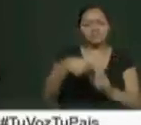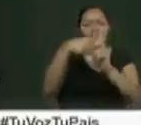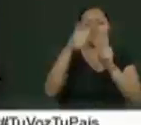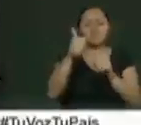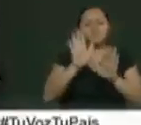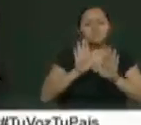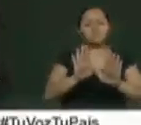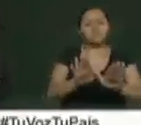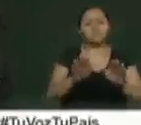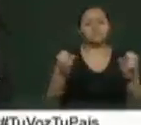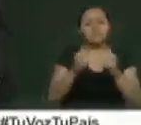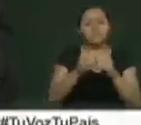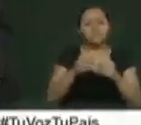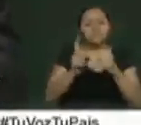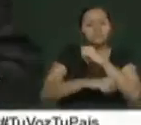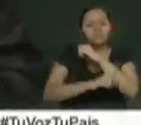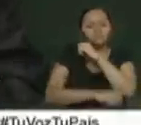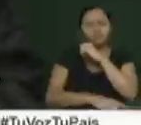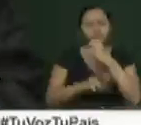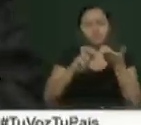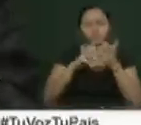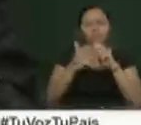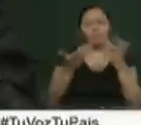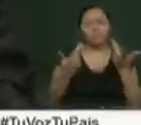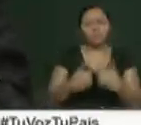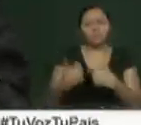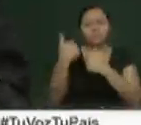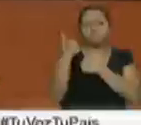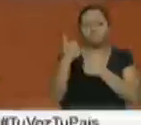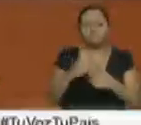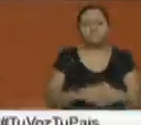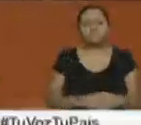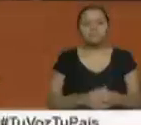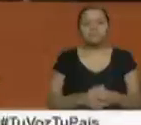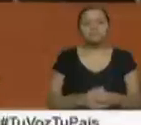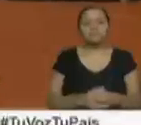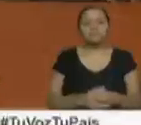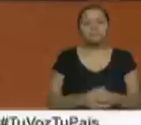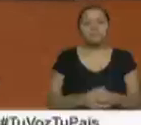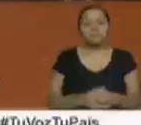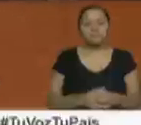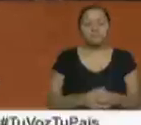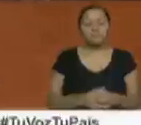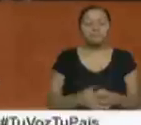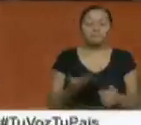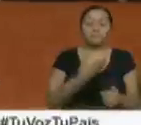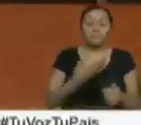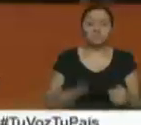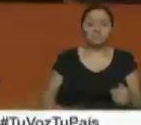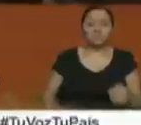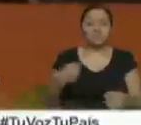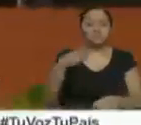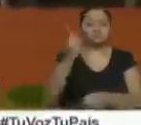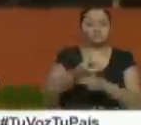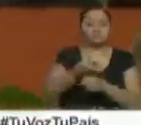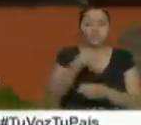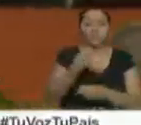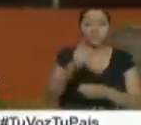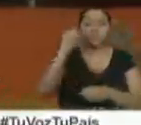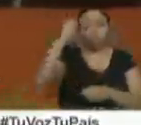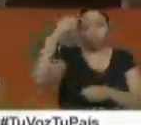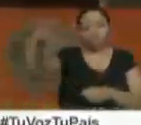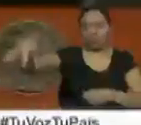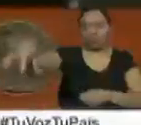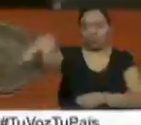detener y castigar a los responsables. El mandatario convocó a los gobernadores del país y miembros